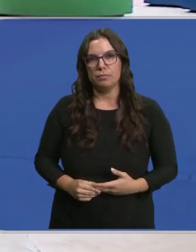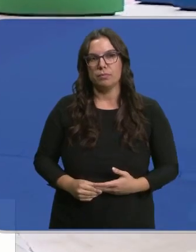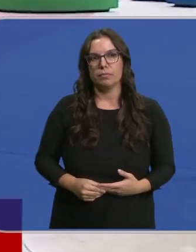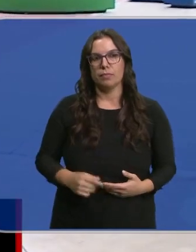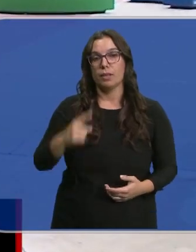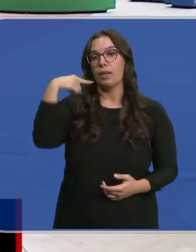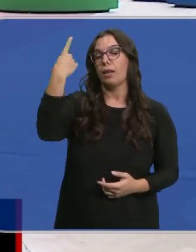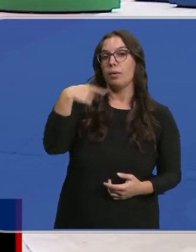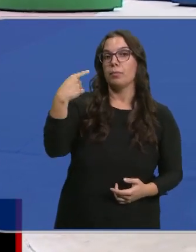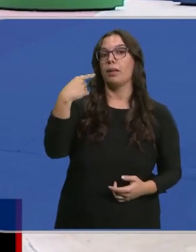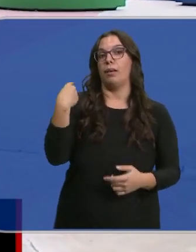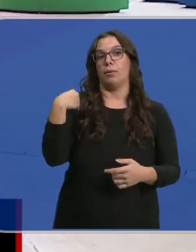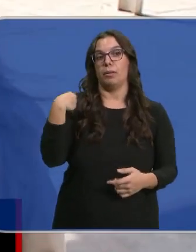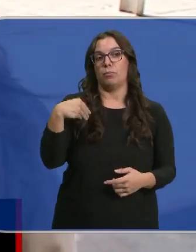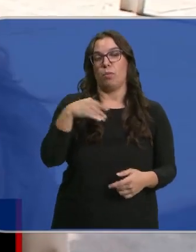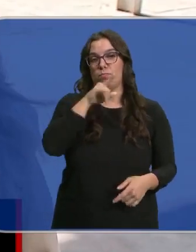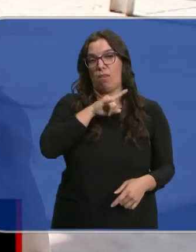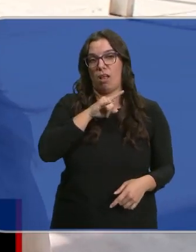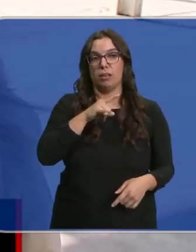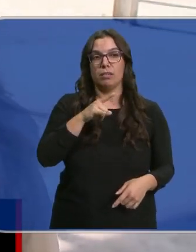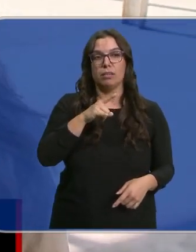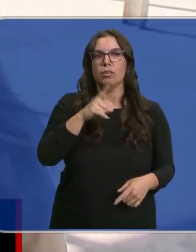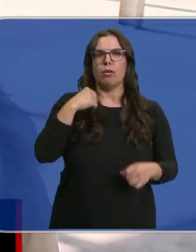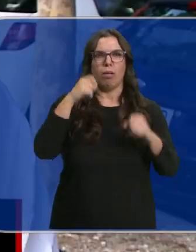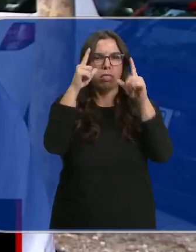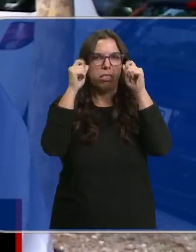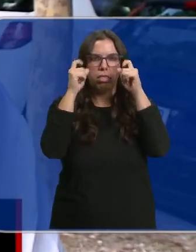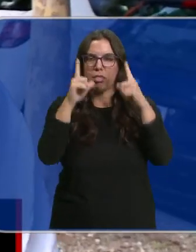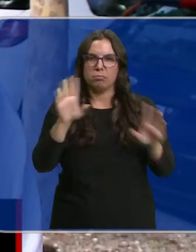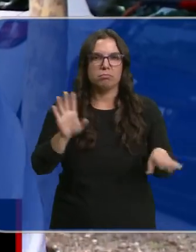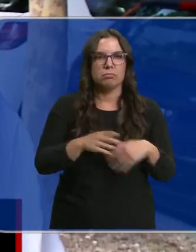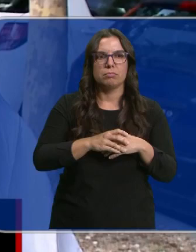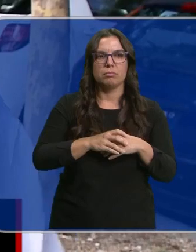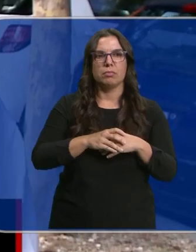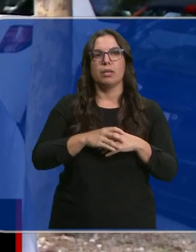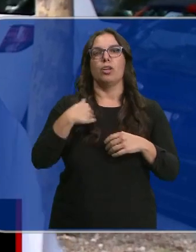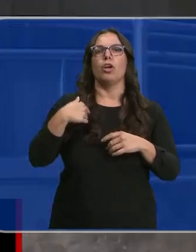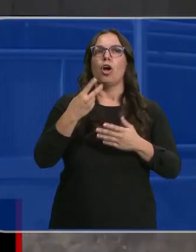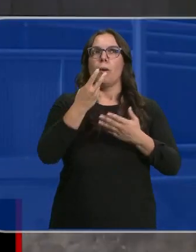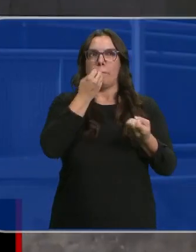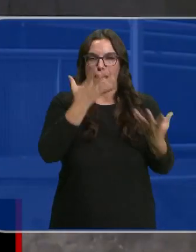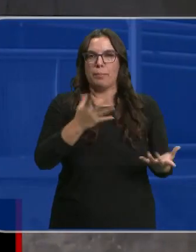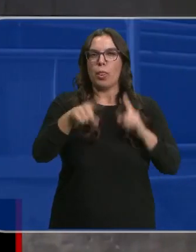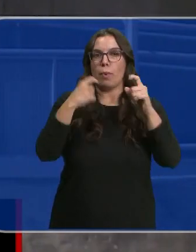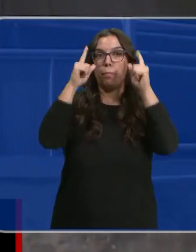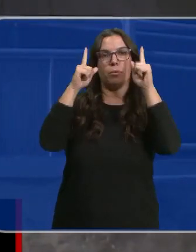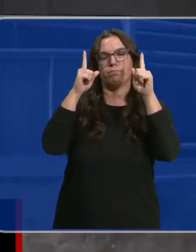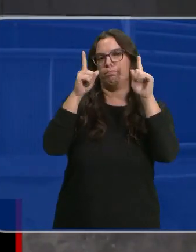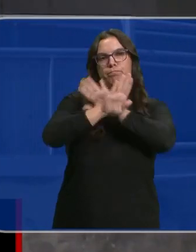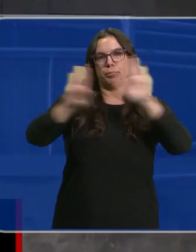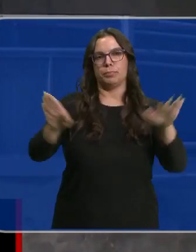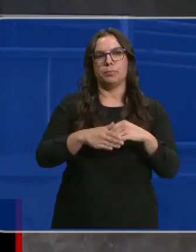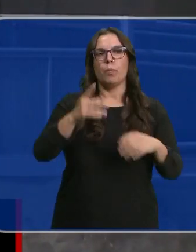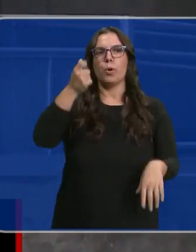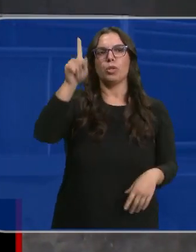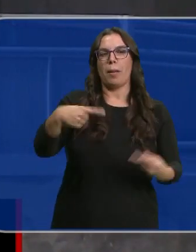Mírame la cara que hoy he dormido los días de poquito, pues mal. No tengo sueño, me despierto muchas veces. Duermo el tiro, pero una vez que me despierto ya se acabó. Un poco influenciado también por la vida